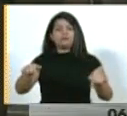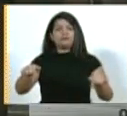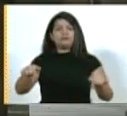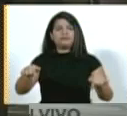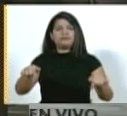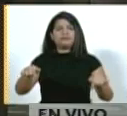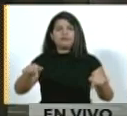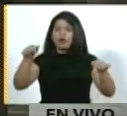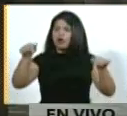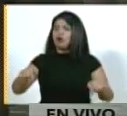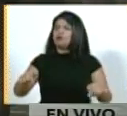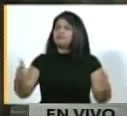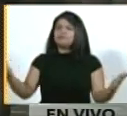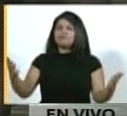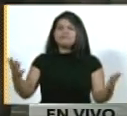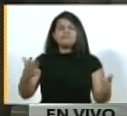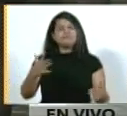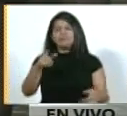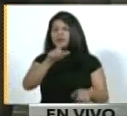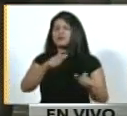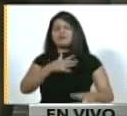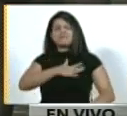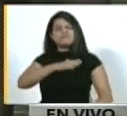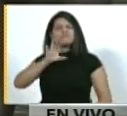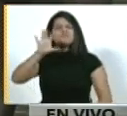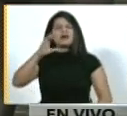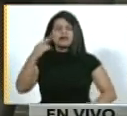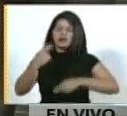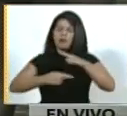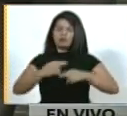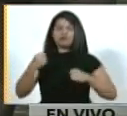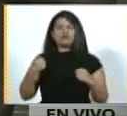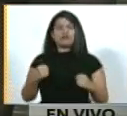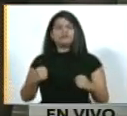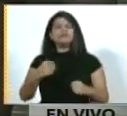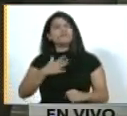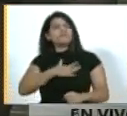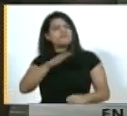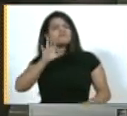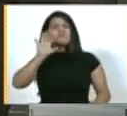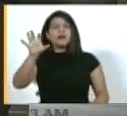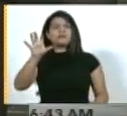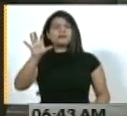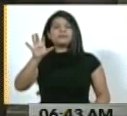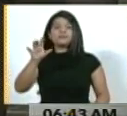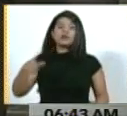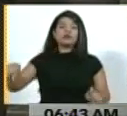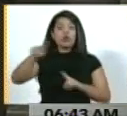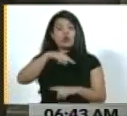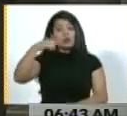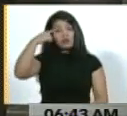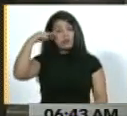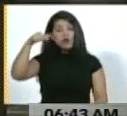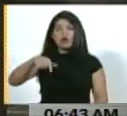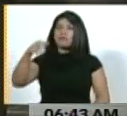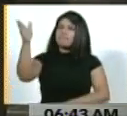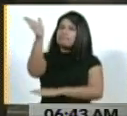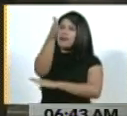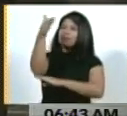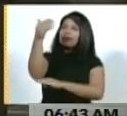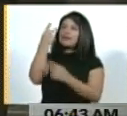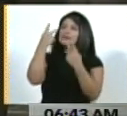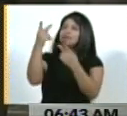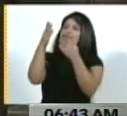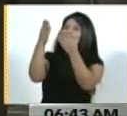Un día de patriotas, un día de revolucionarios, un día de patria. Y estaremos recordando ese tricolor